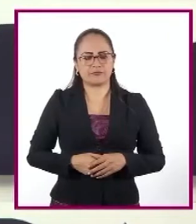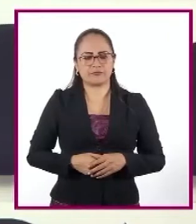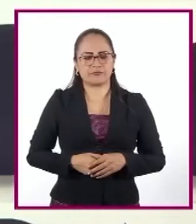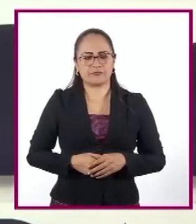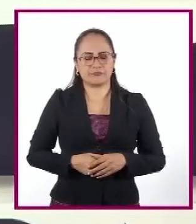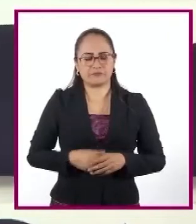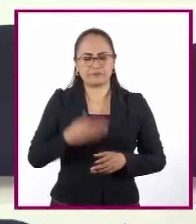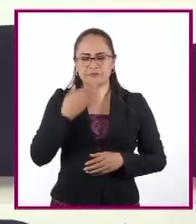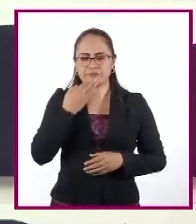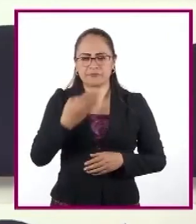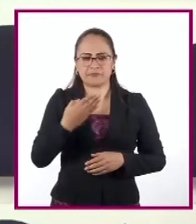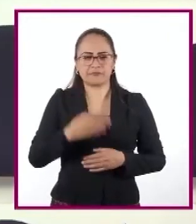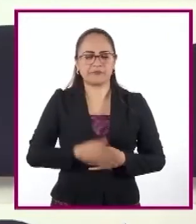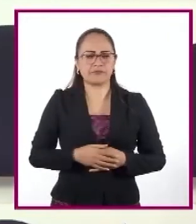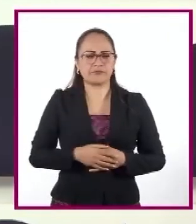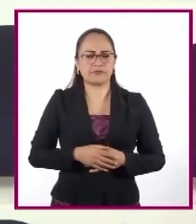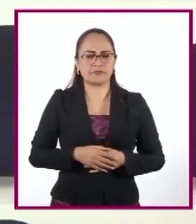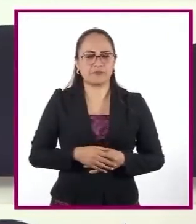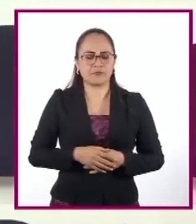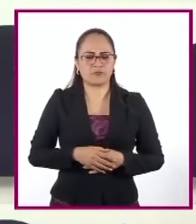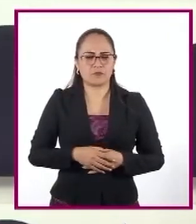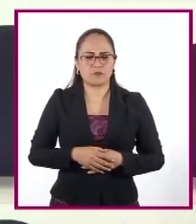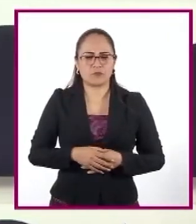Muy bien.